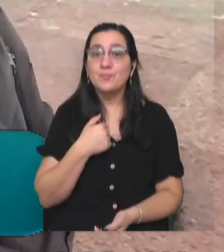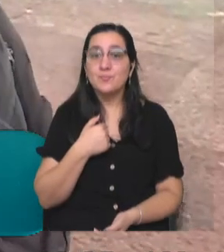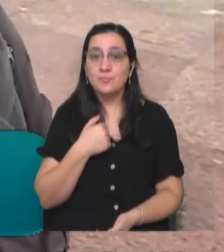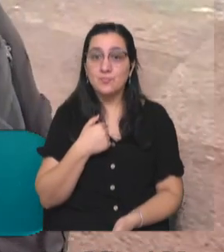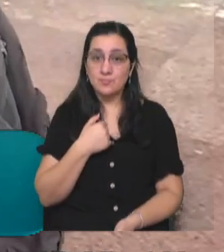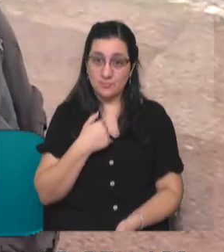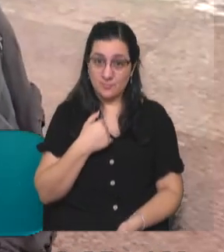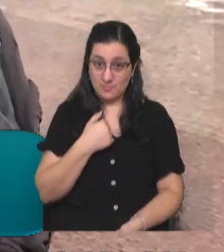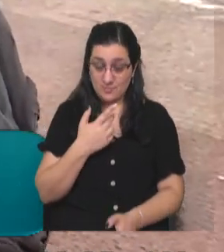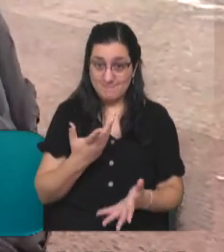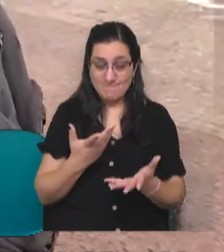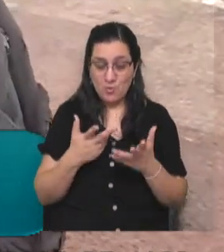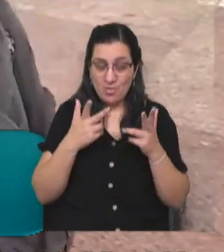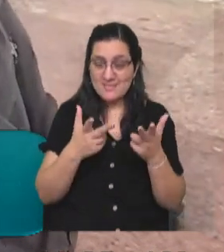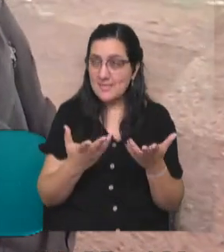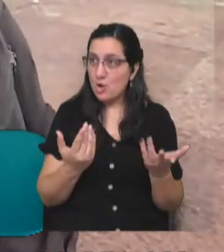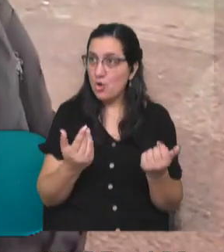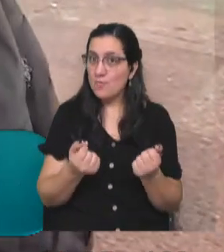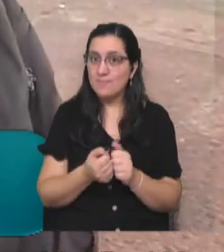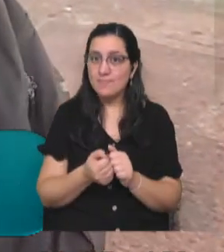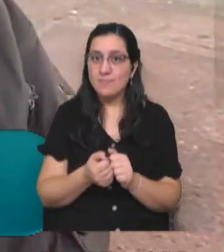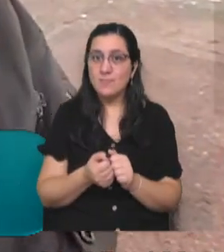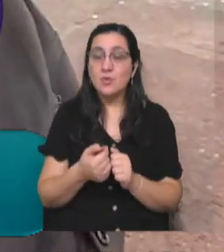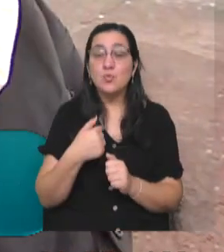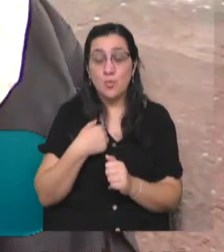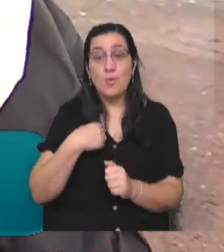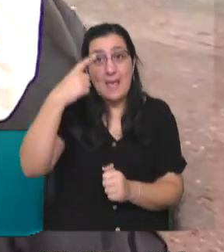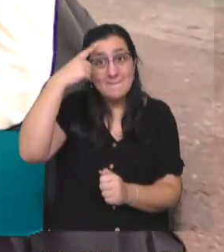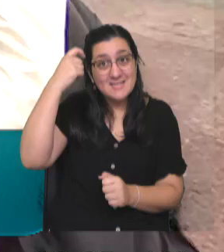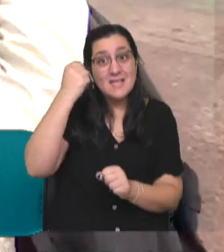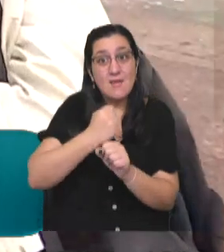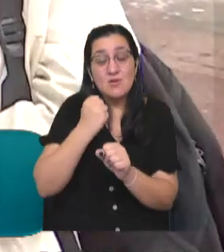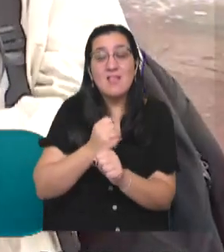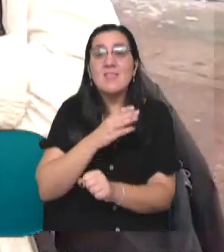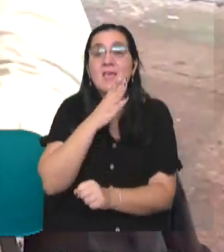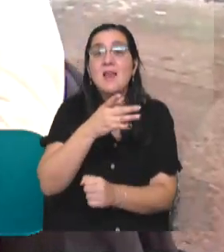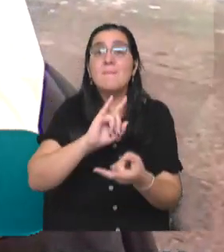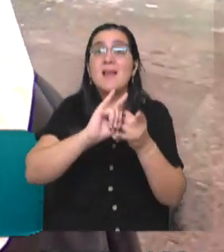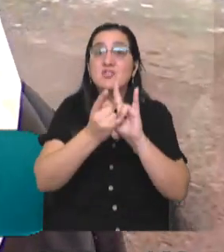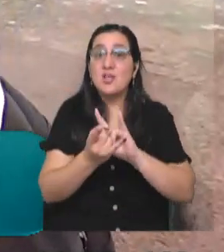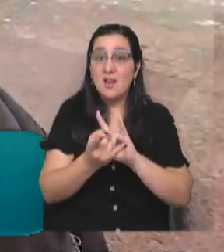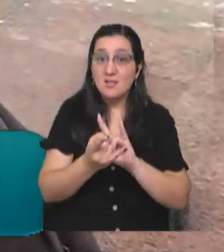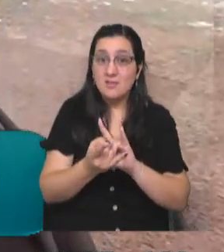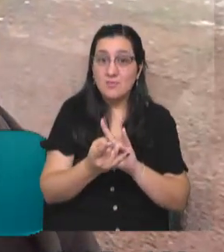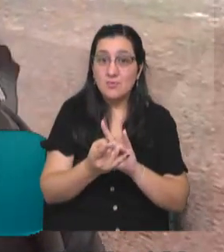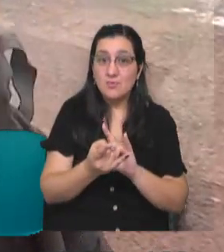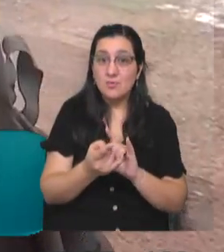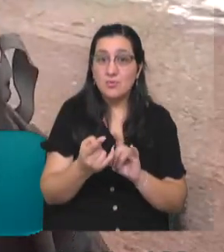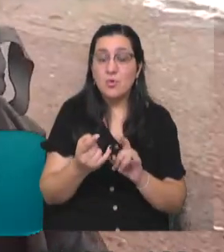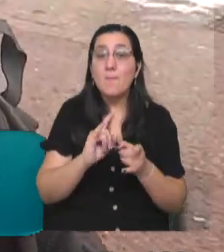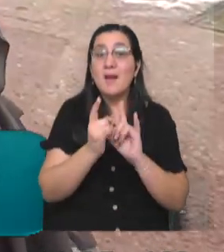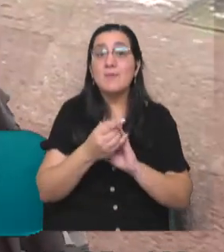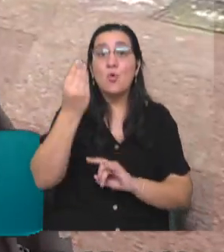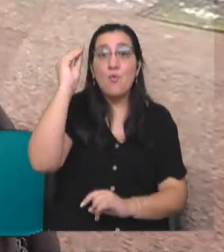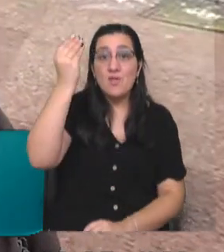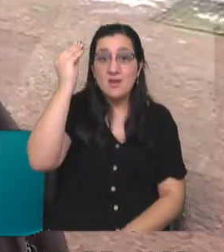el como así decirlo, como el la experiencia laboral, experiencia de ir al Palacio Legislativo con Parlamento